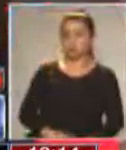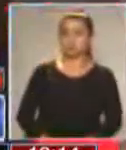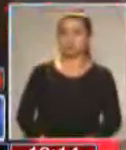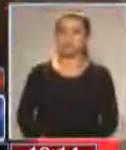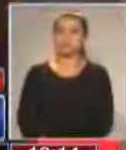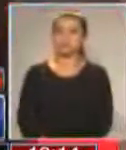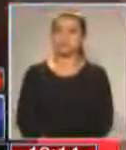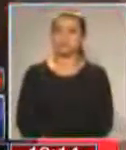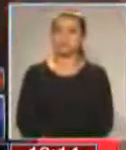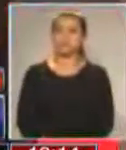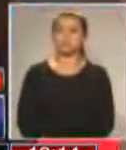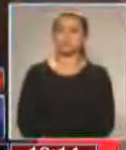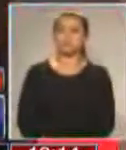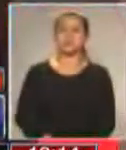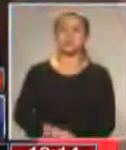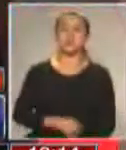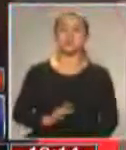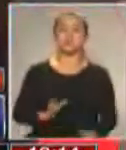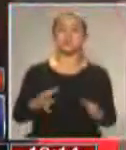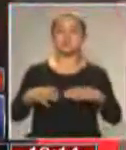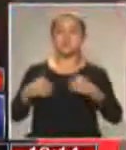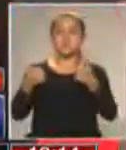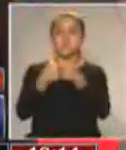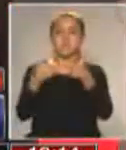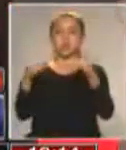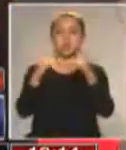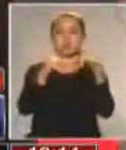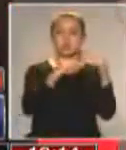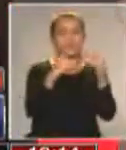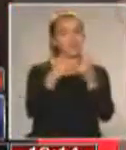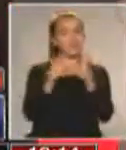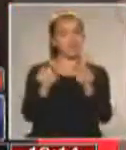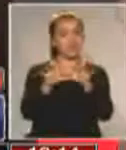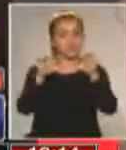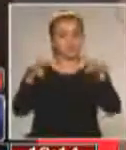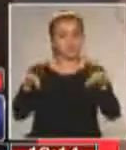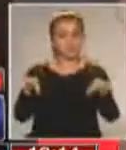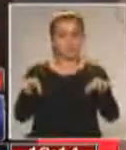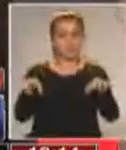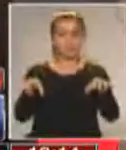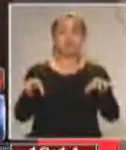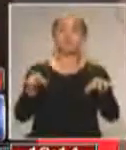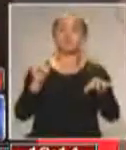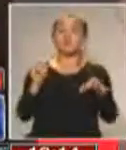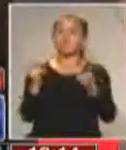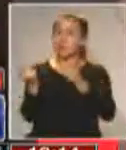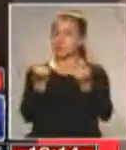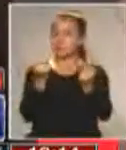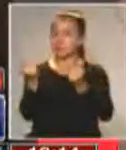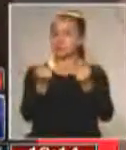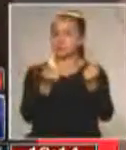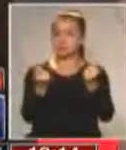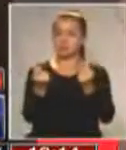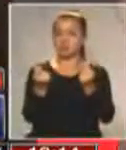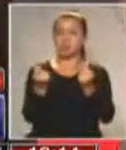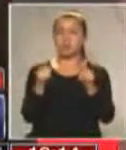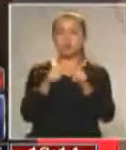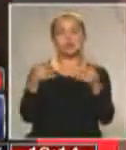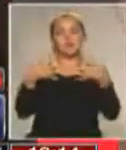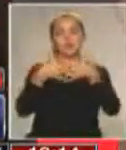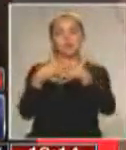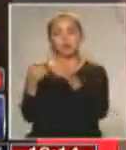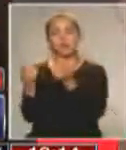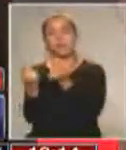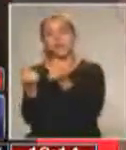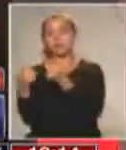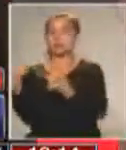gobierno? Por lo menos de nuestro lado no es un empate. Yo creo que son cosas muy distintas. Sí tienen algo de similar, que nuevamente se mezcla el dinero y